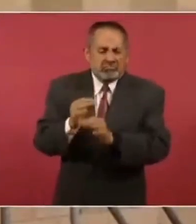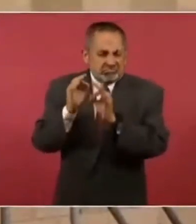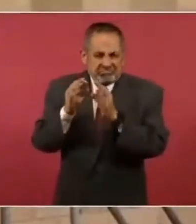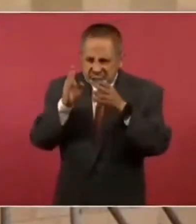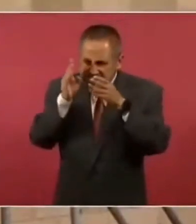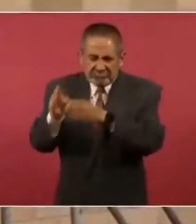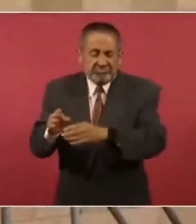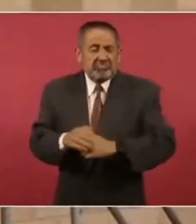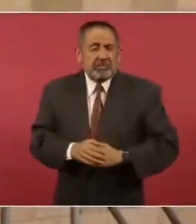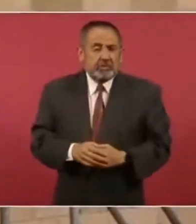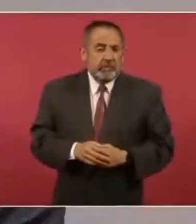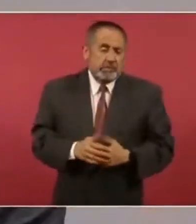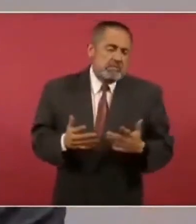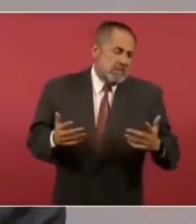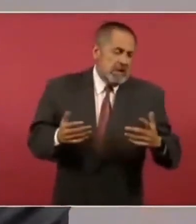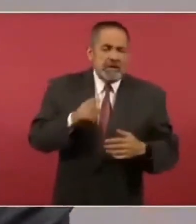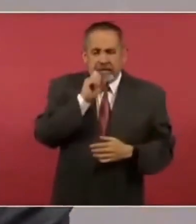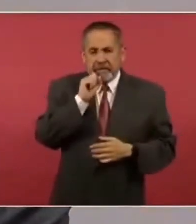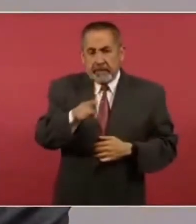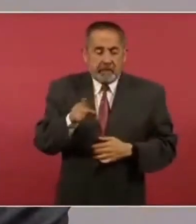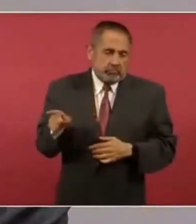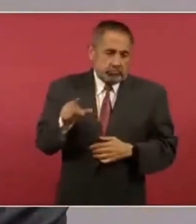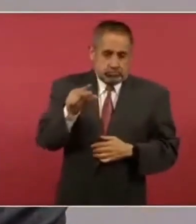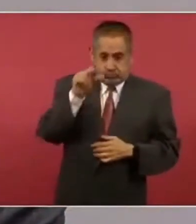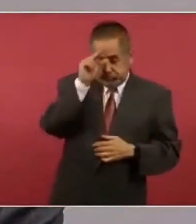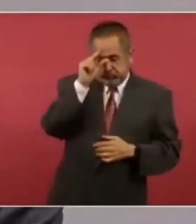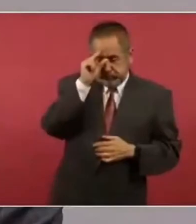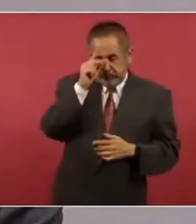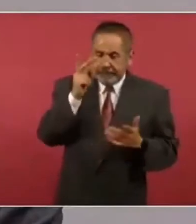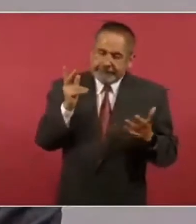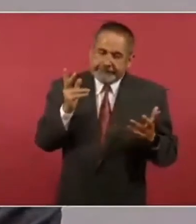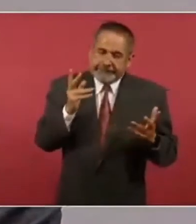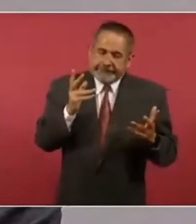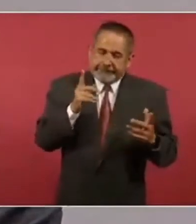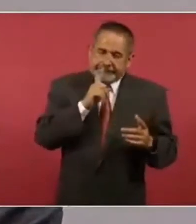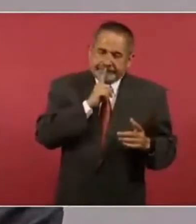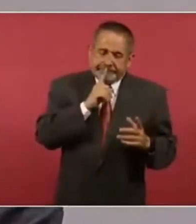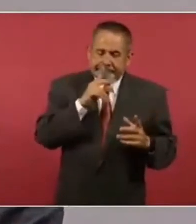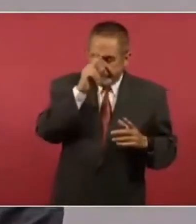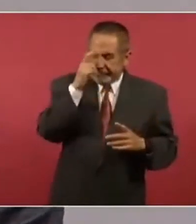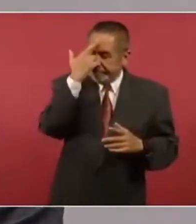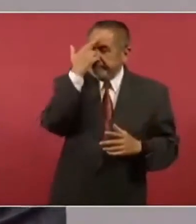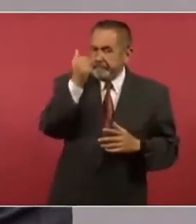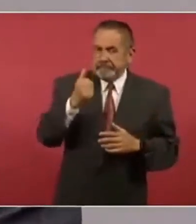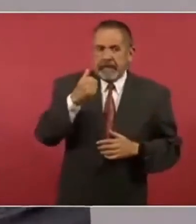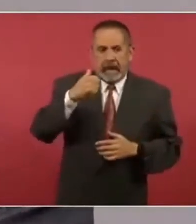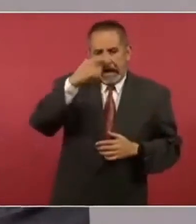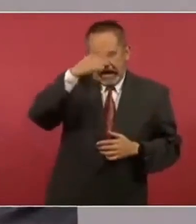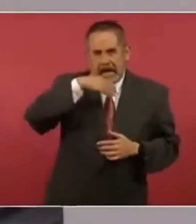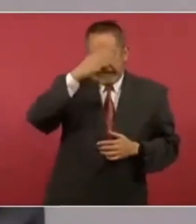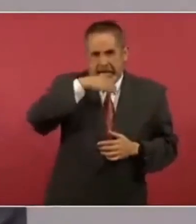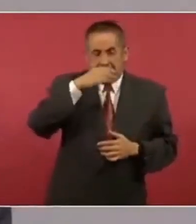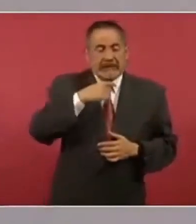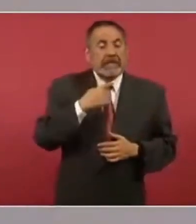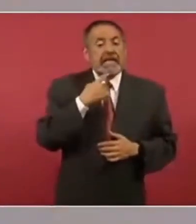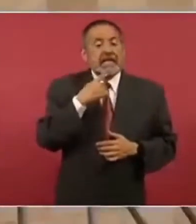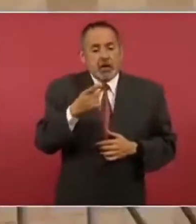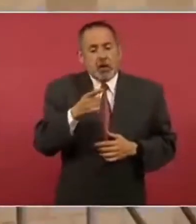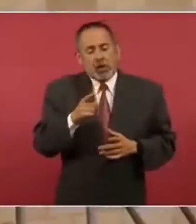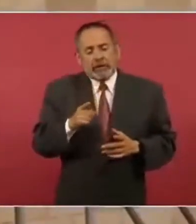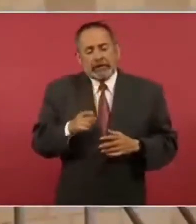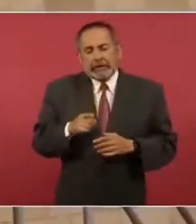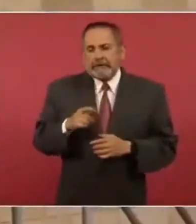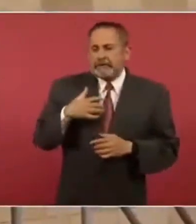confesaba con sabias y tristes palabras que había podido